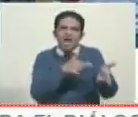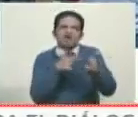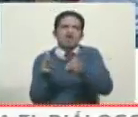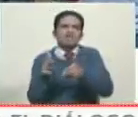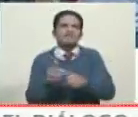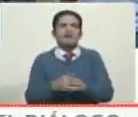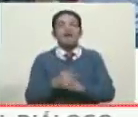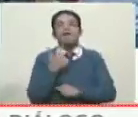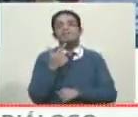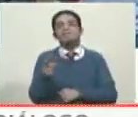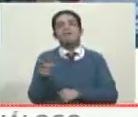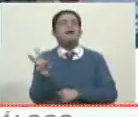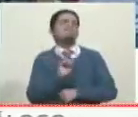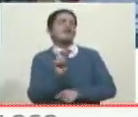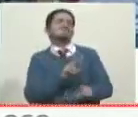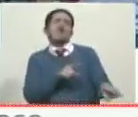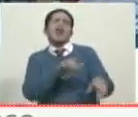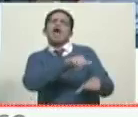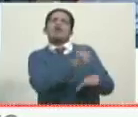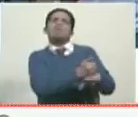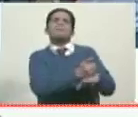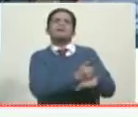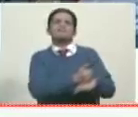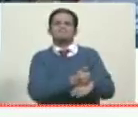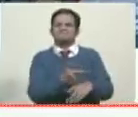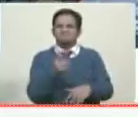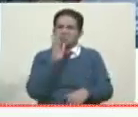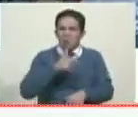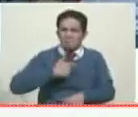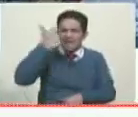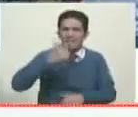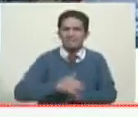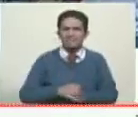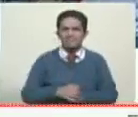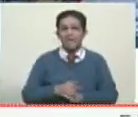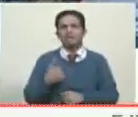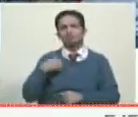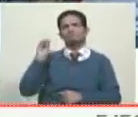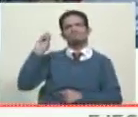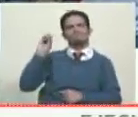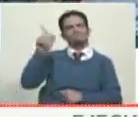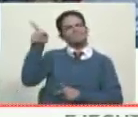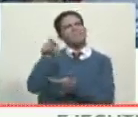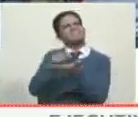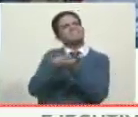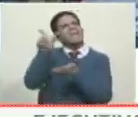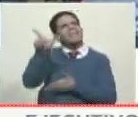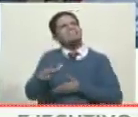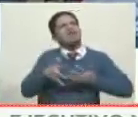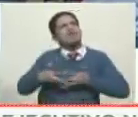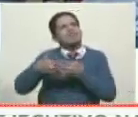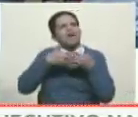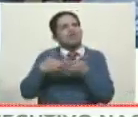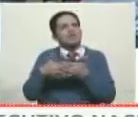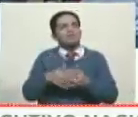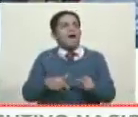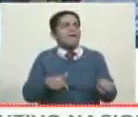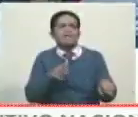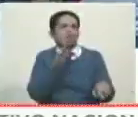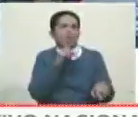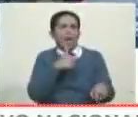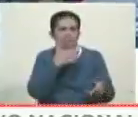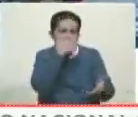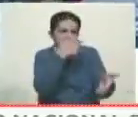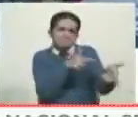decir que venezuela qué descaro qué descaro mire señor pompeo lo que le voy a decir en lo siguiente aquí no está ni bola